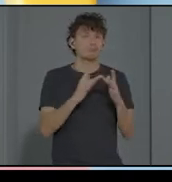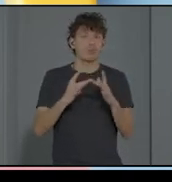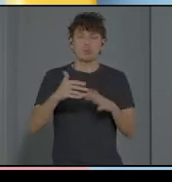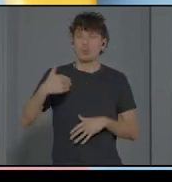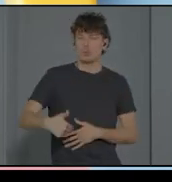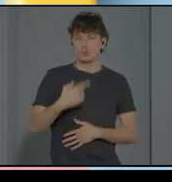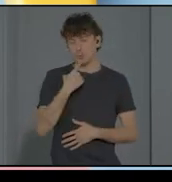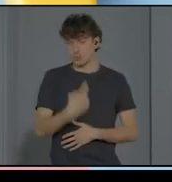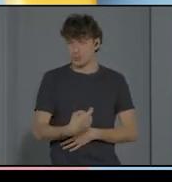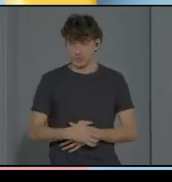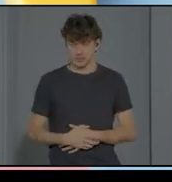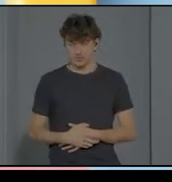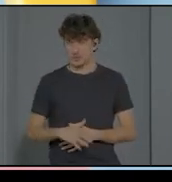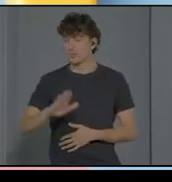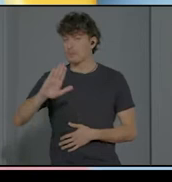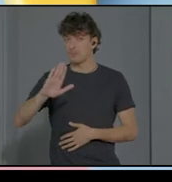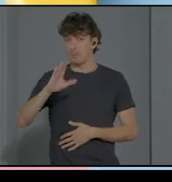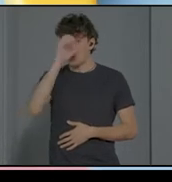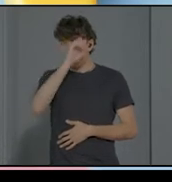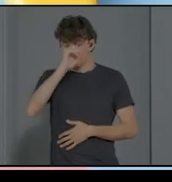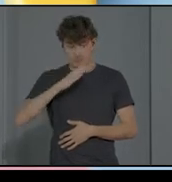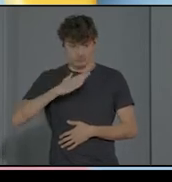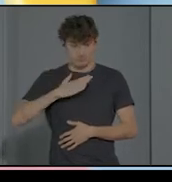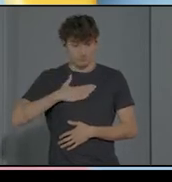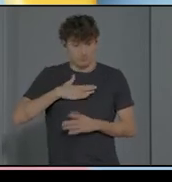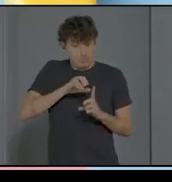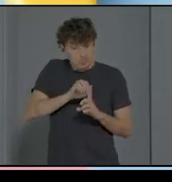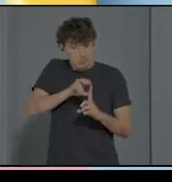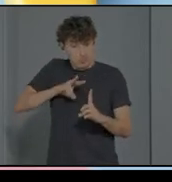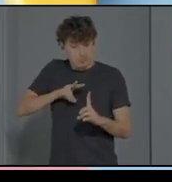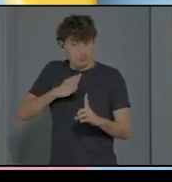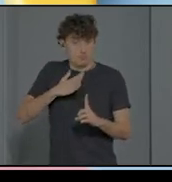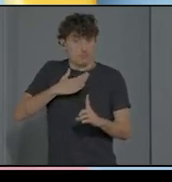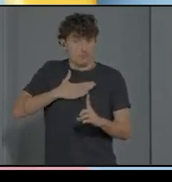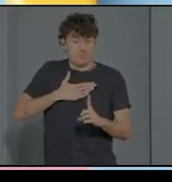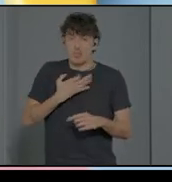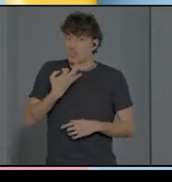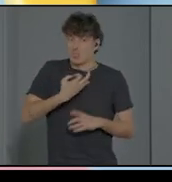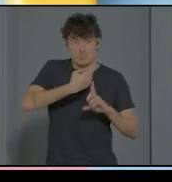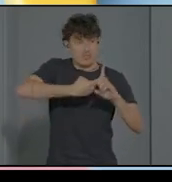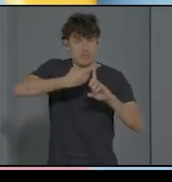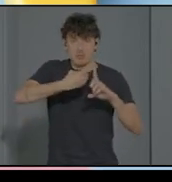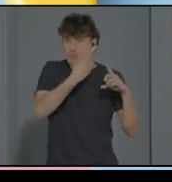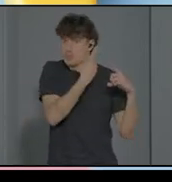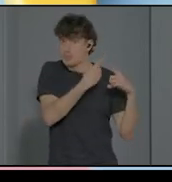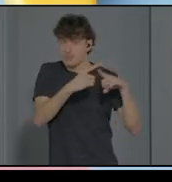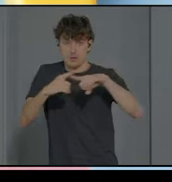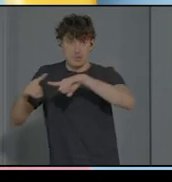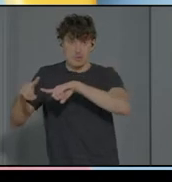punto de vista, es algo que tiene que acontecer a niveles diferentes, porque es muy importante hacer un análisis acerca de la